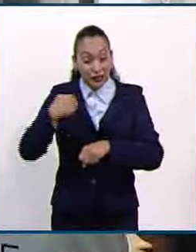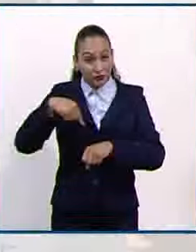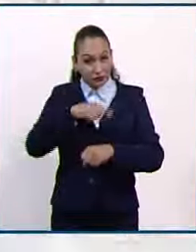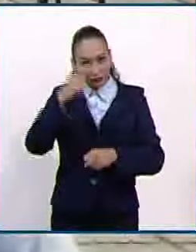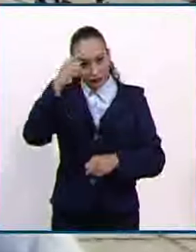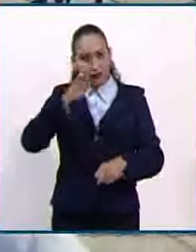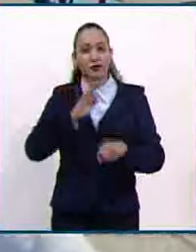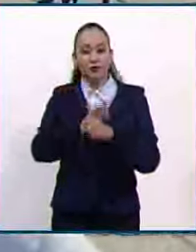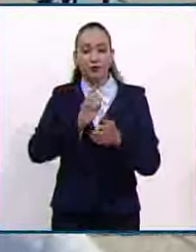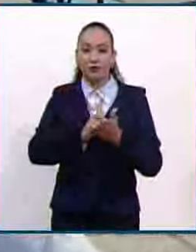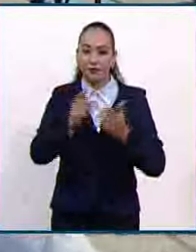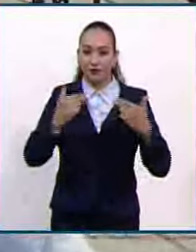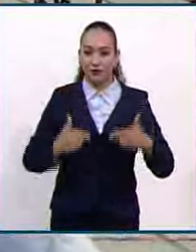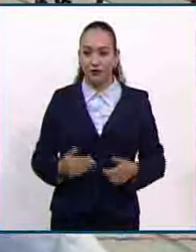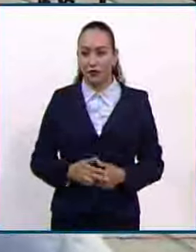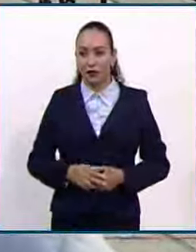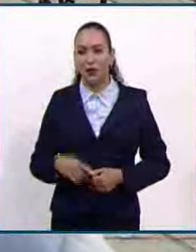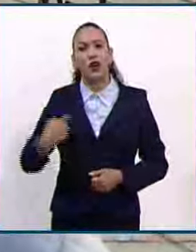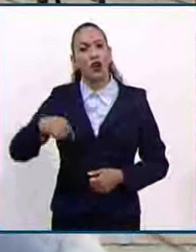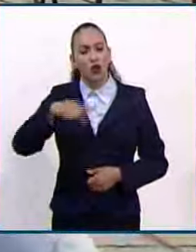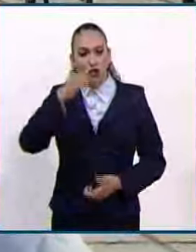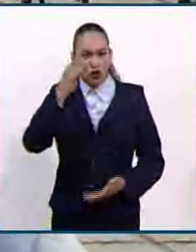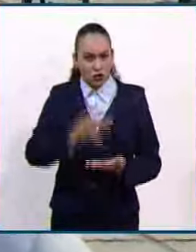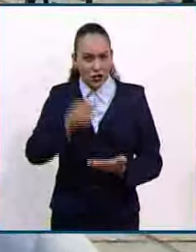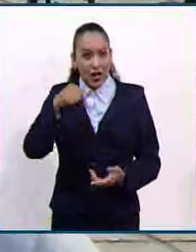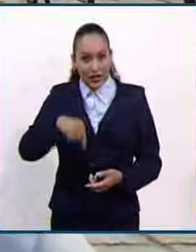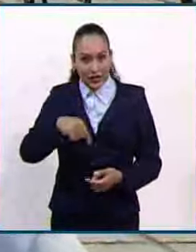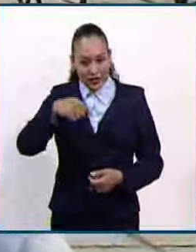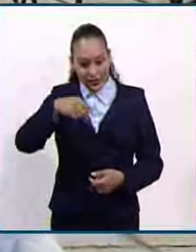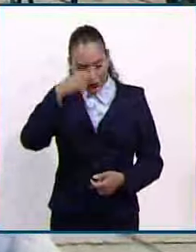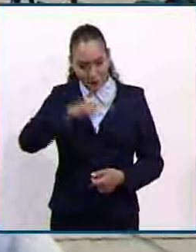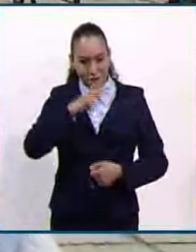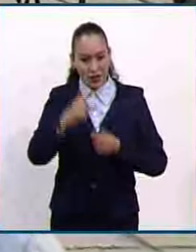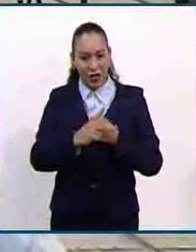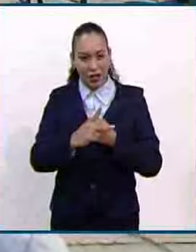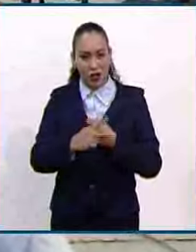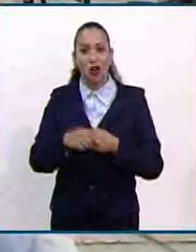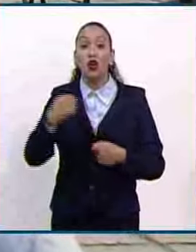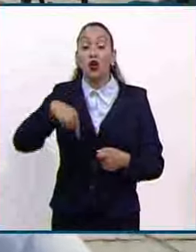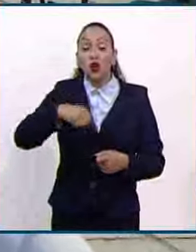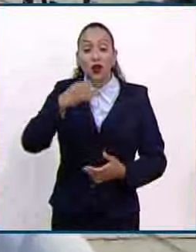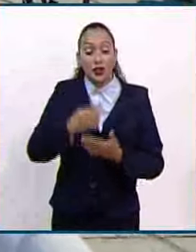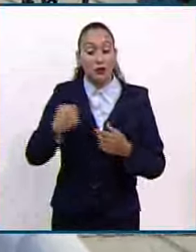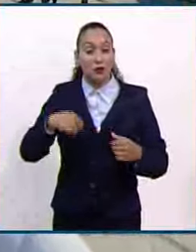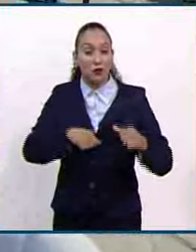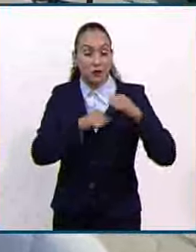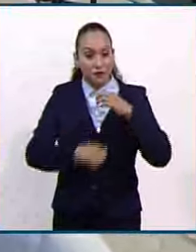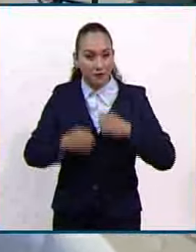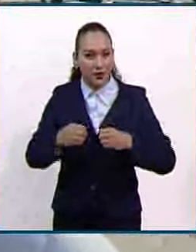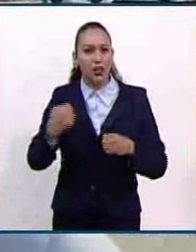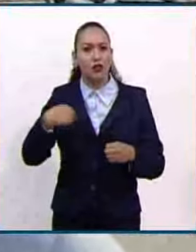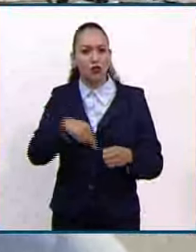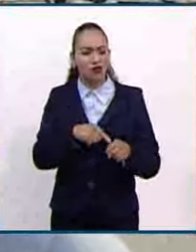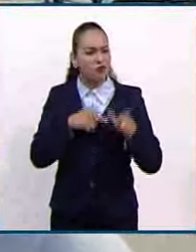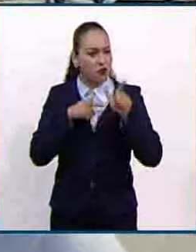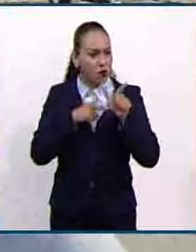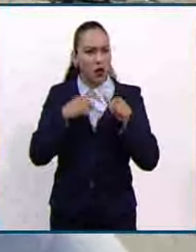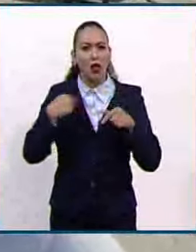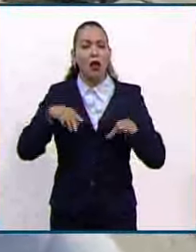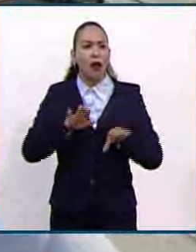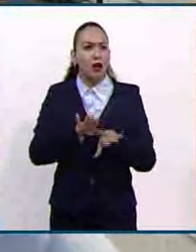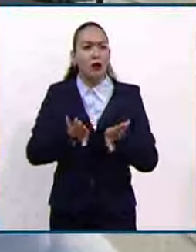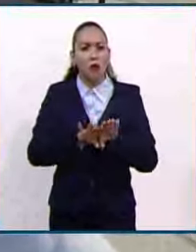humanos. Porque somos el único poder de este país, de los 3 poderes de la Unión, que no nos hemos doblegado a